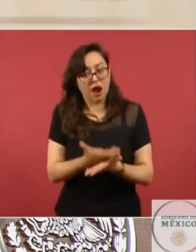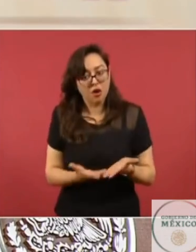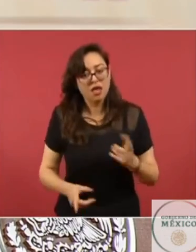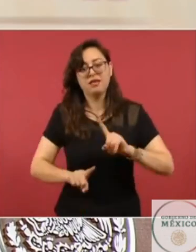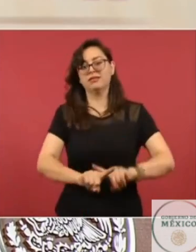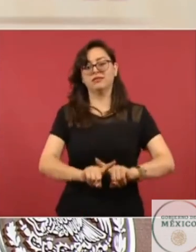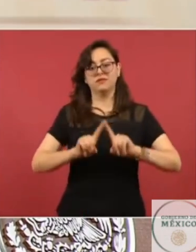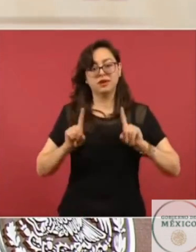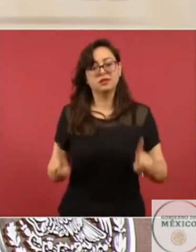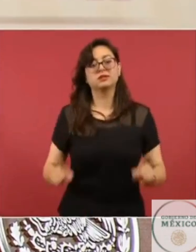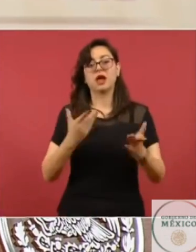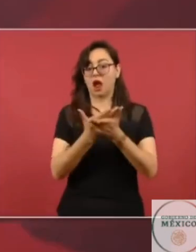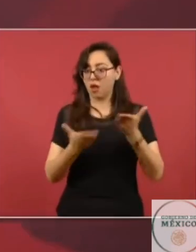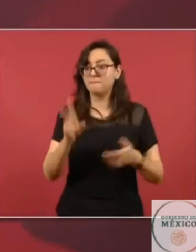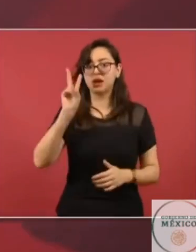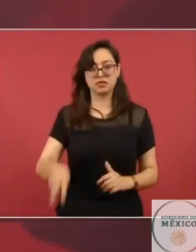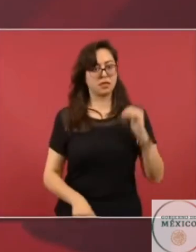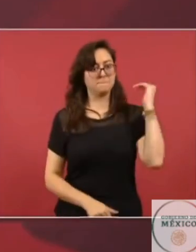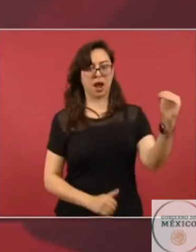No es un Estado de chueco.